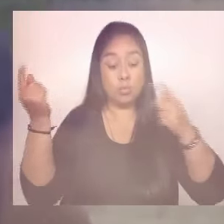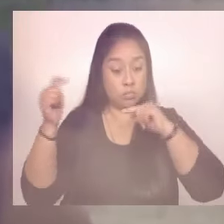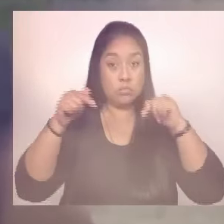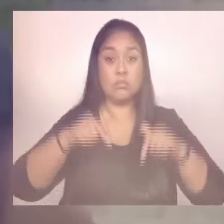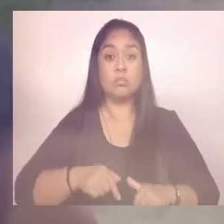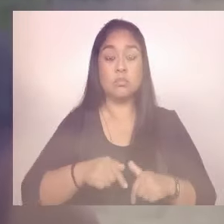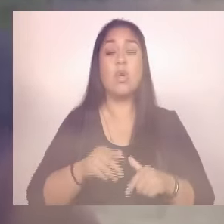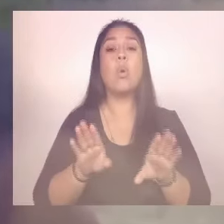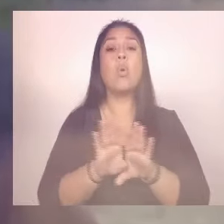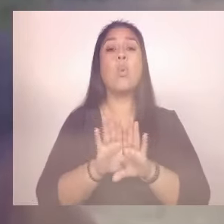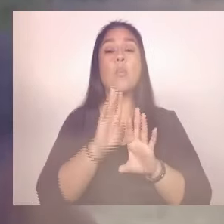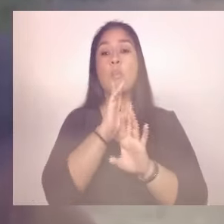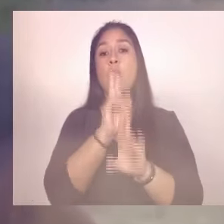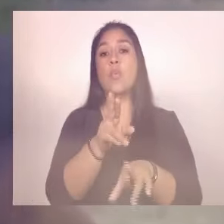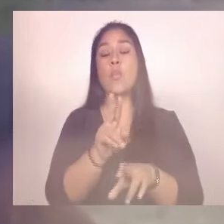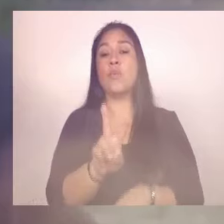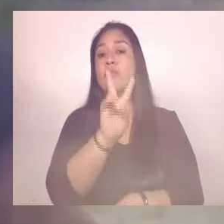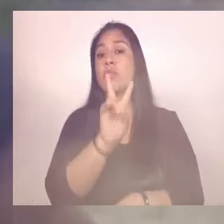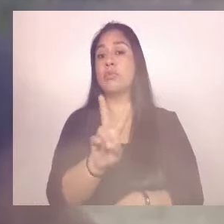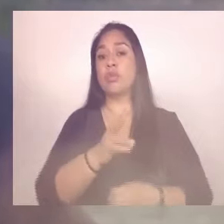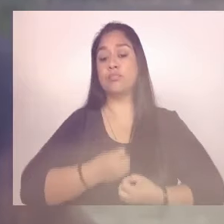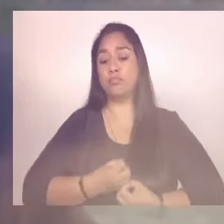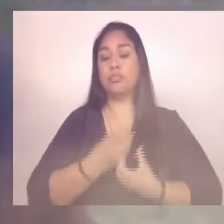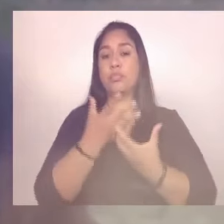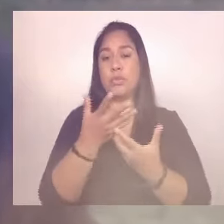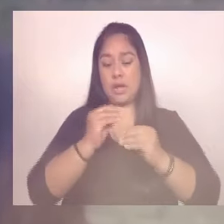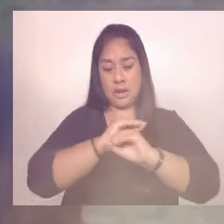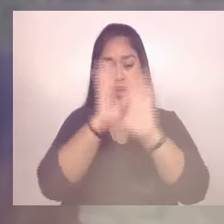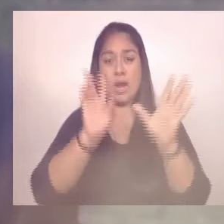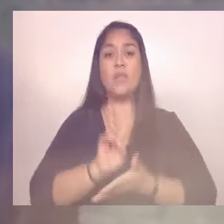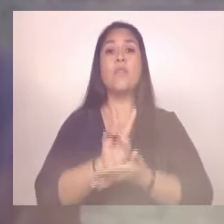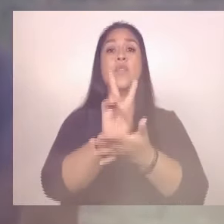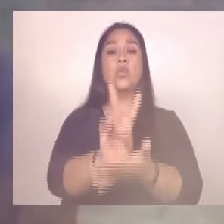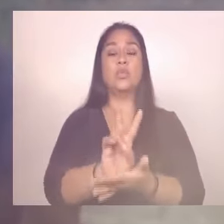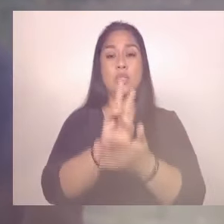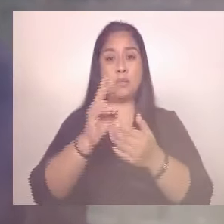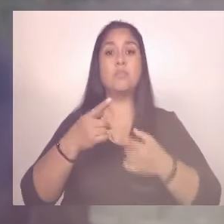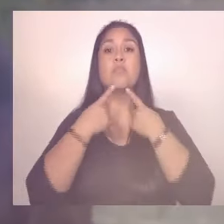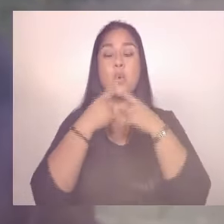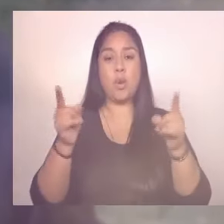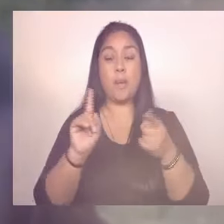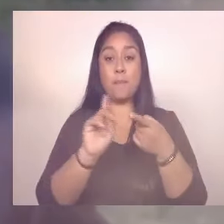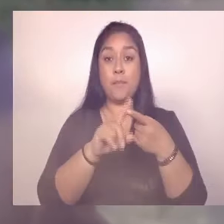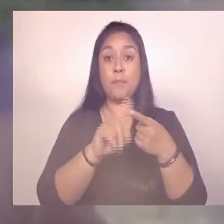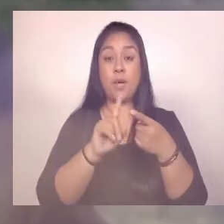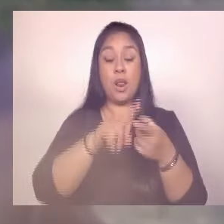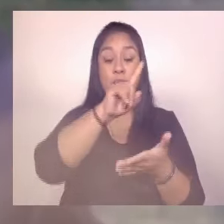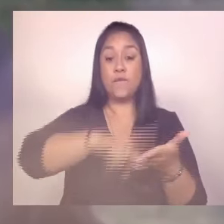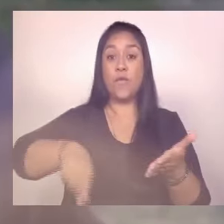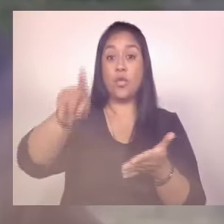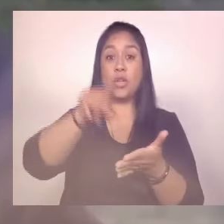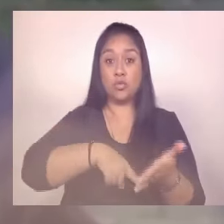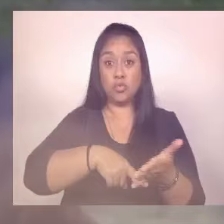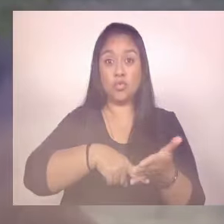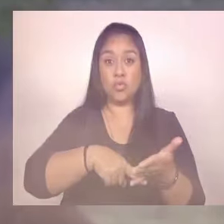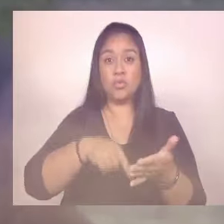Estoy aquí como resultado de dos expresiones claras de voluntad popular. La primera, una